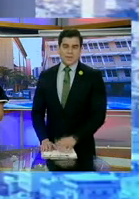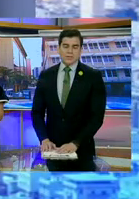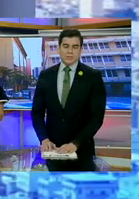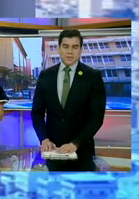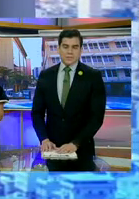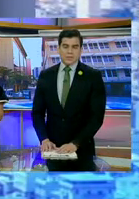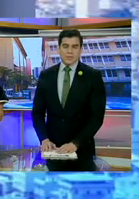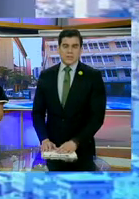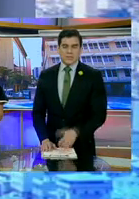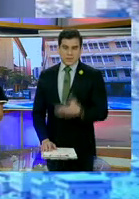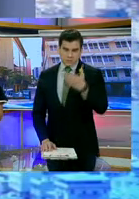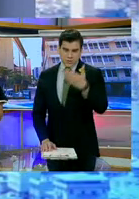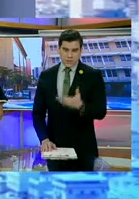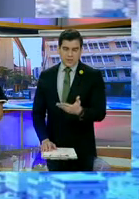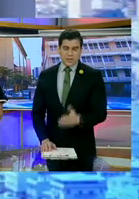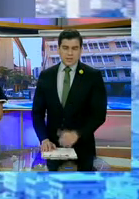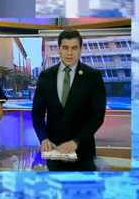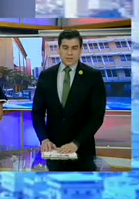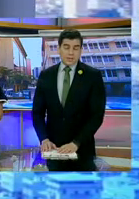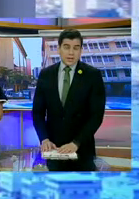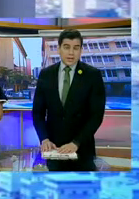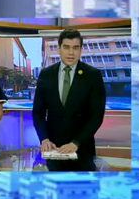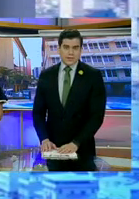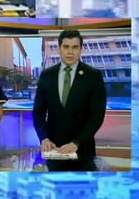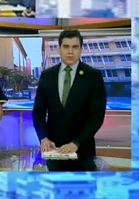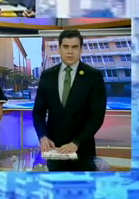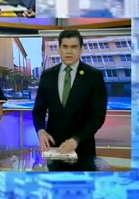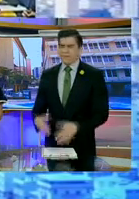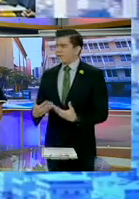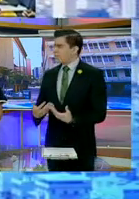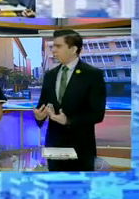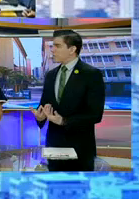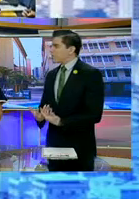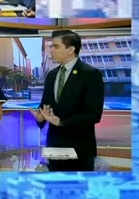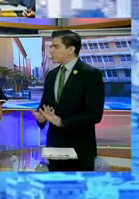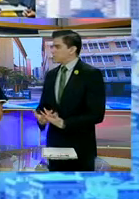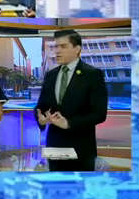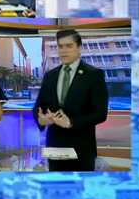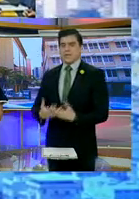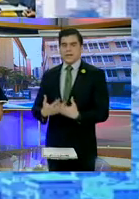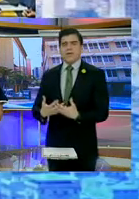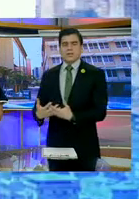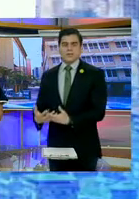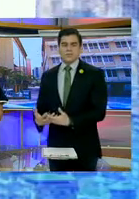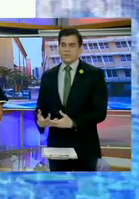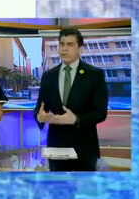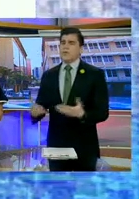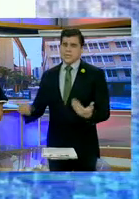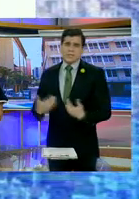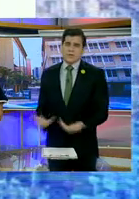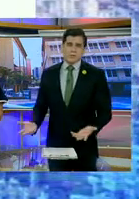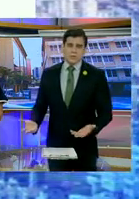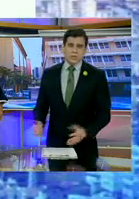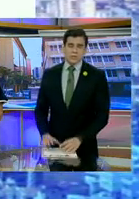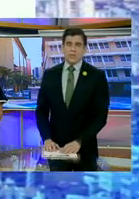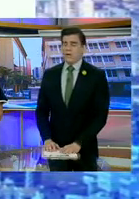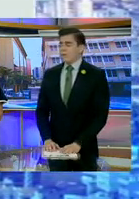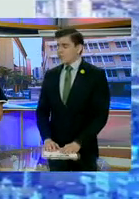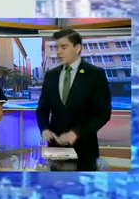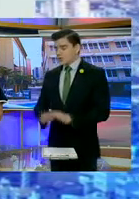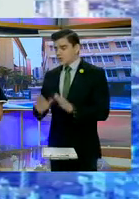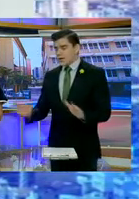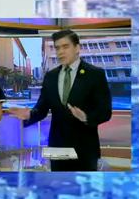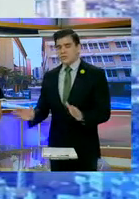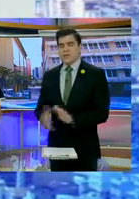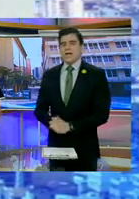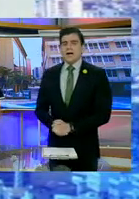una respuesta y que esto que se esclarezca, ¿no? Ese es el pedido del pueblo, ¿no? Saber qué es lo que está sucediendo y estamos en nuestro derecho. Pero bueno, en todo